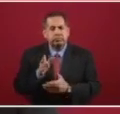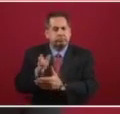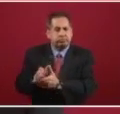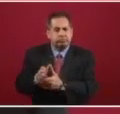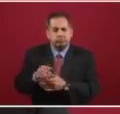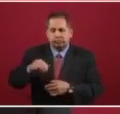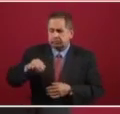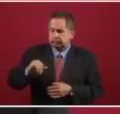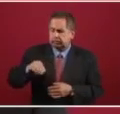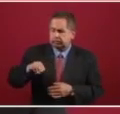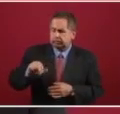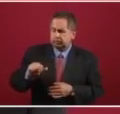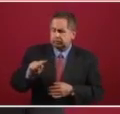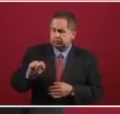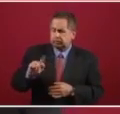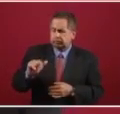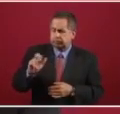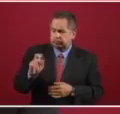en Minatitlán,